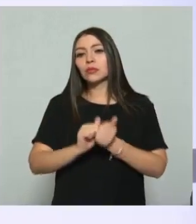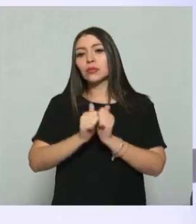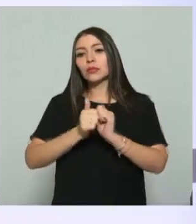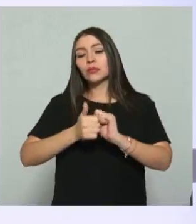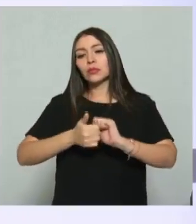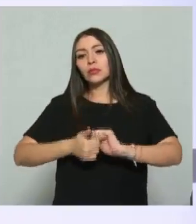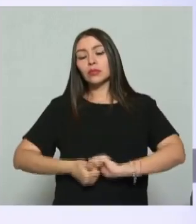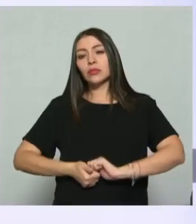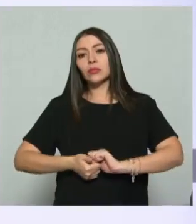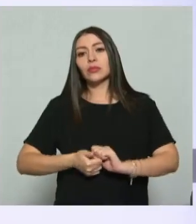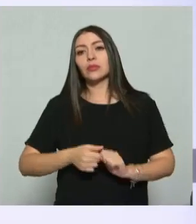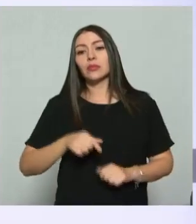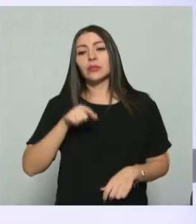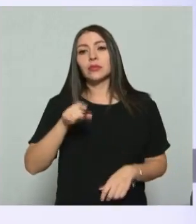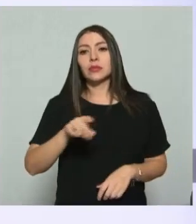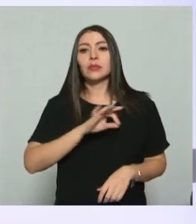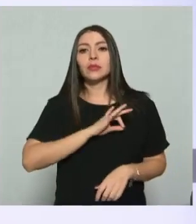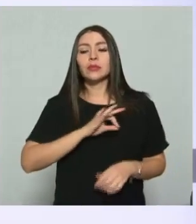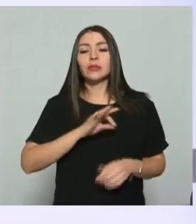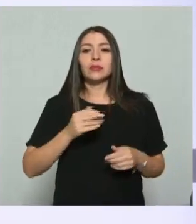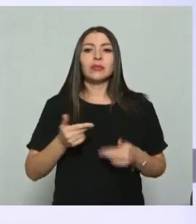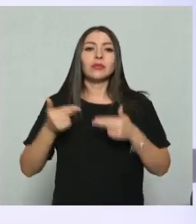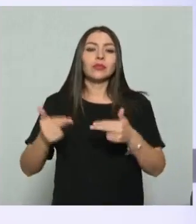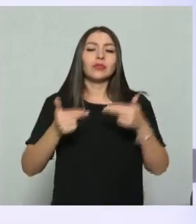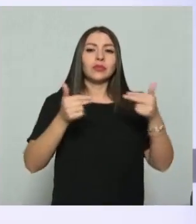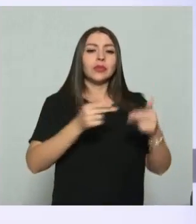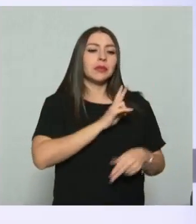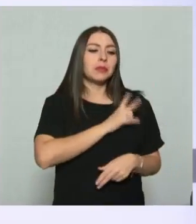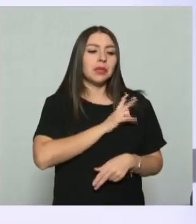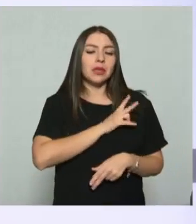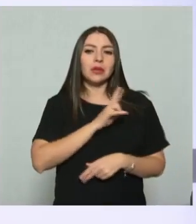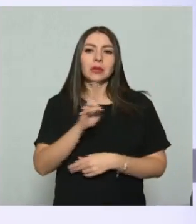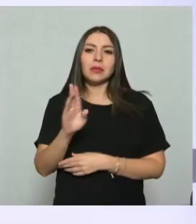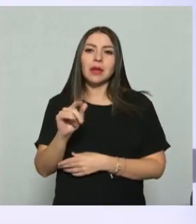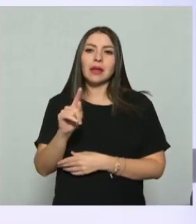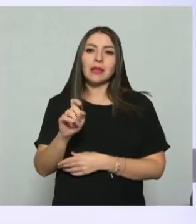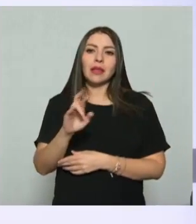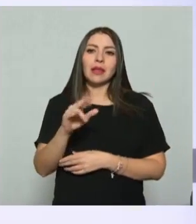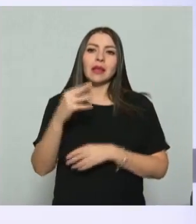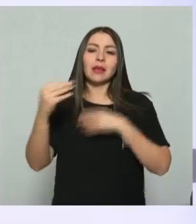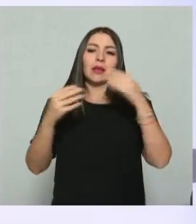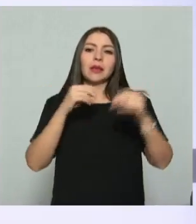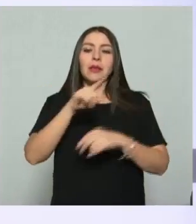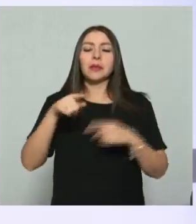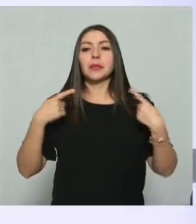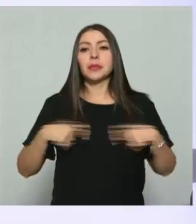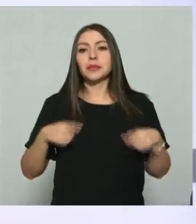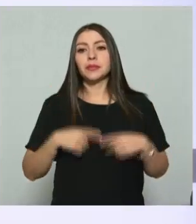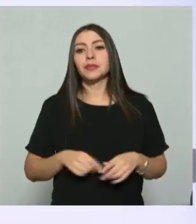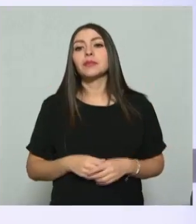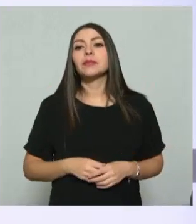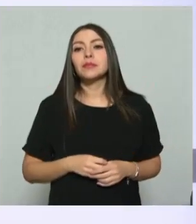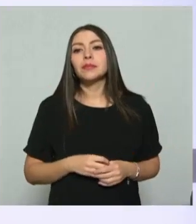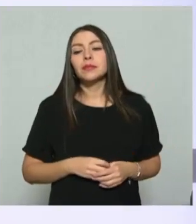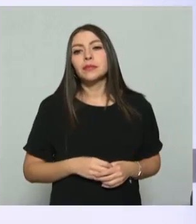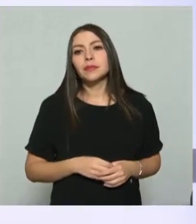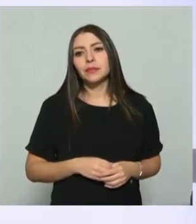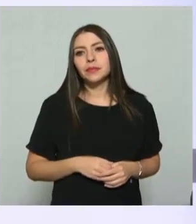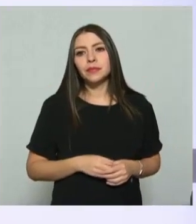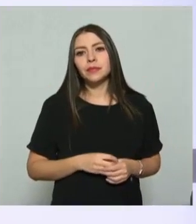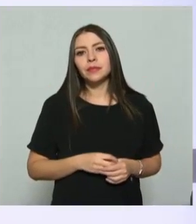mutando y pasando estas pues cepas de virus y bacterias a las personas. Así es, bueno, entonces, ¿quién no conoce